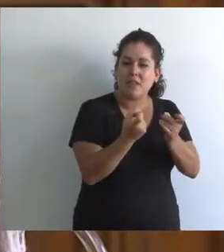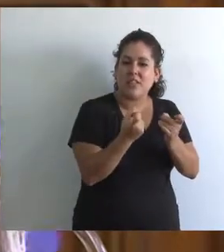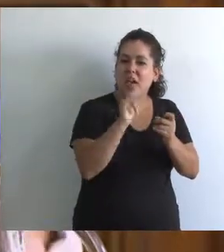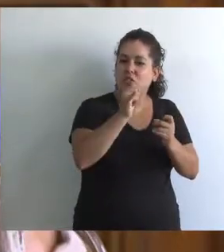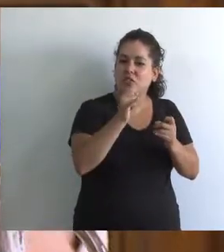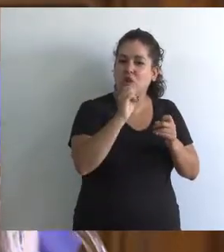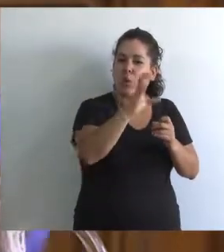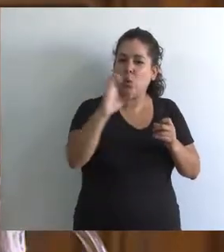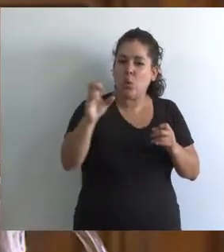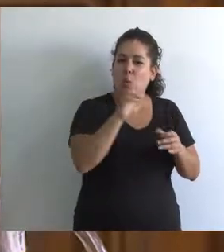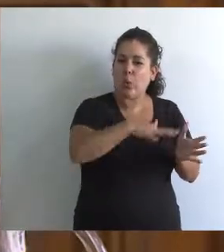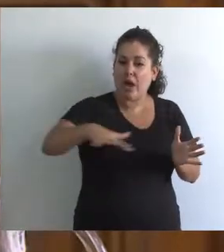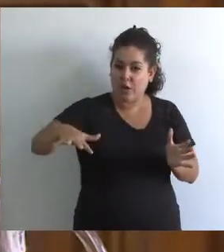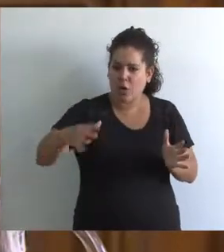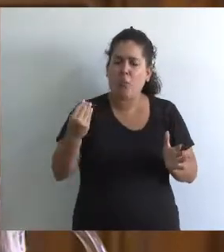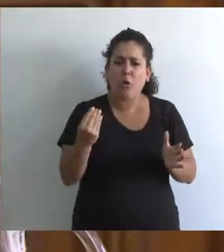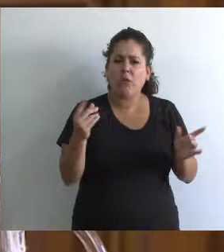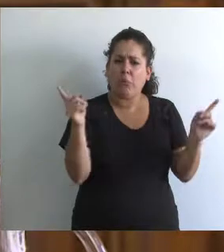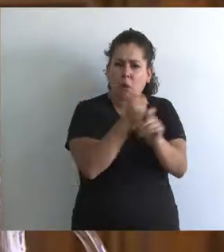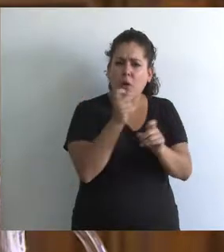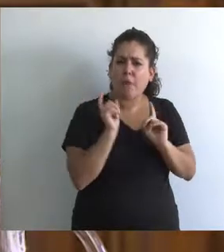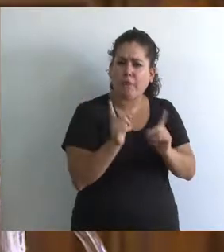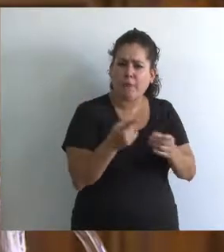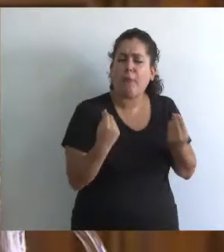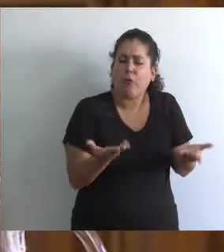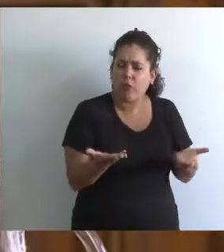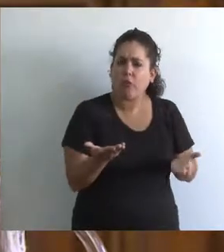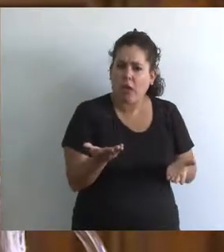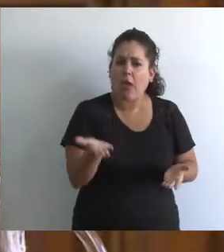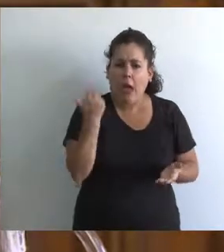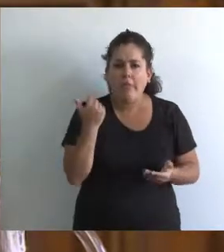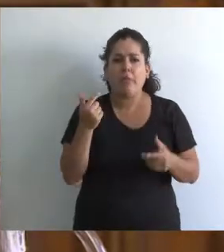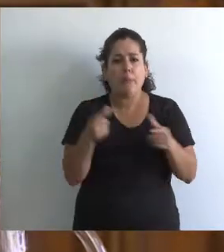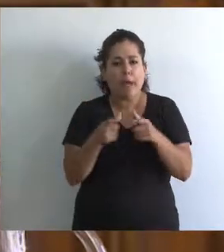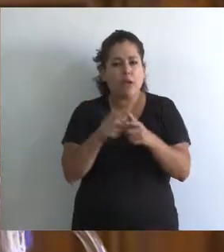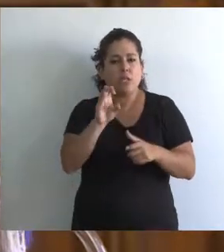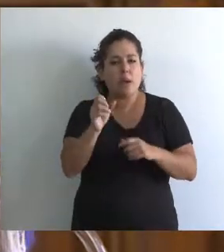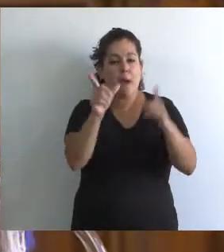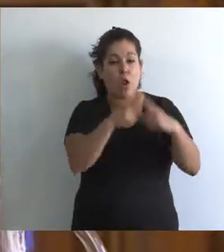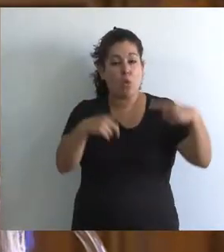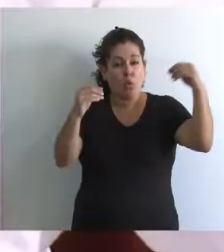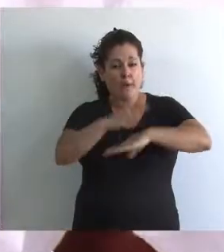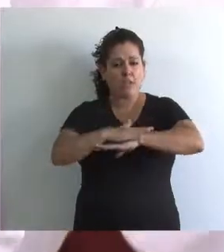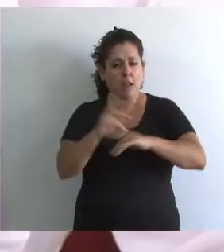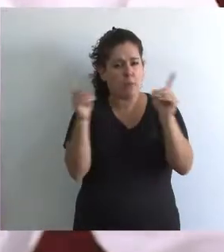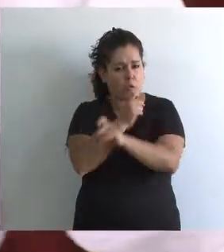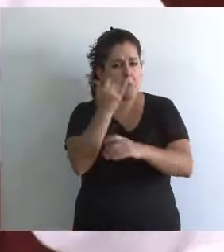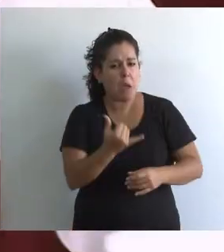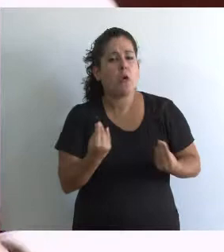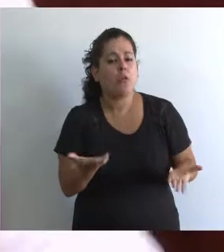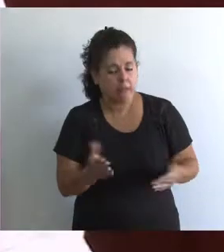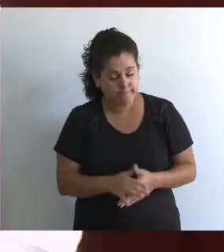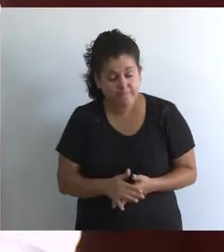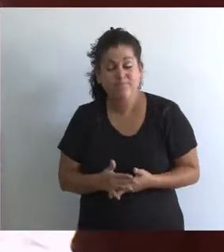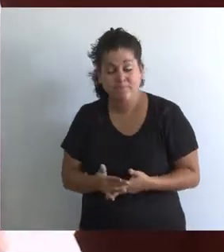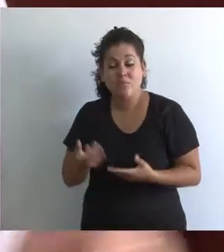esto funcione en los barrios. ¿Por qué tenemos esta problemática no resuelta? Que lo mostró también Luna de Avellaneda, ¿no? La película. Sí, bueno,